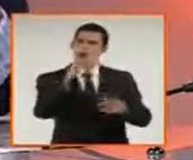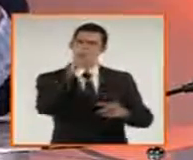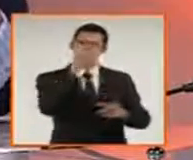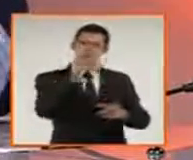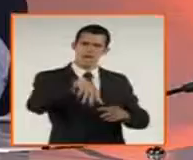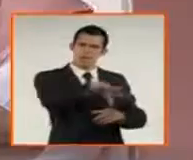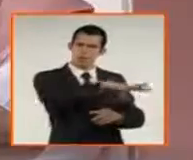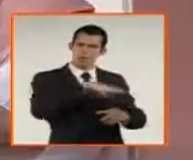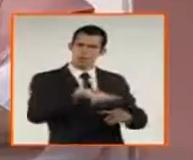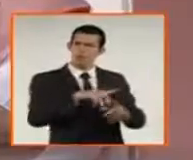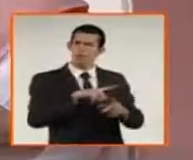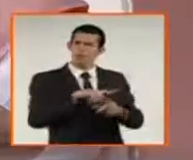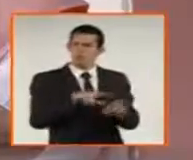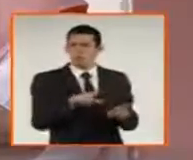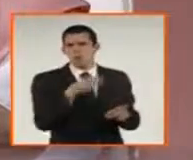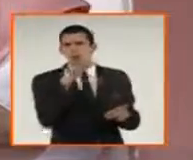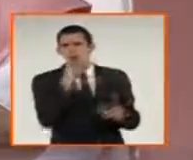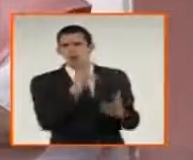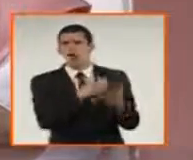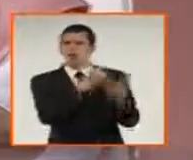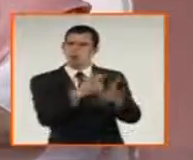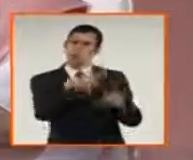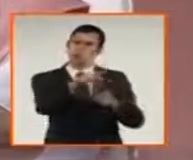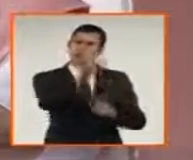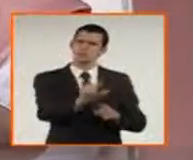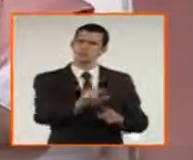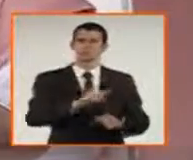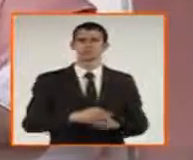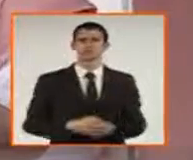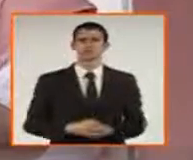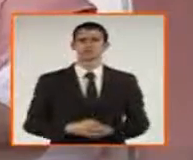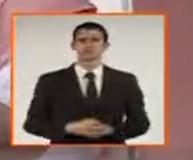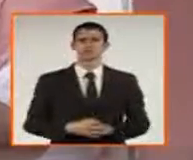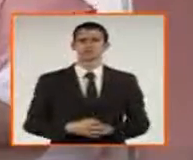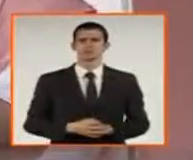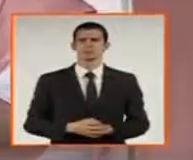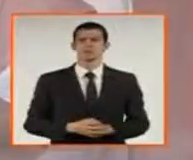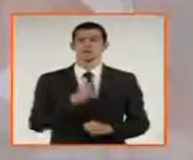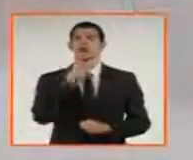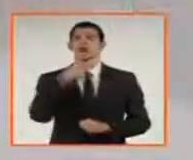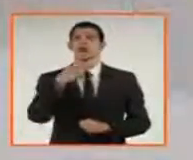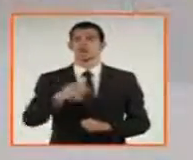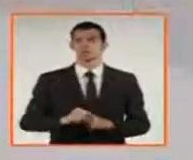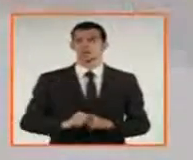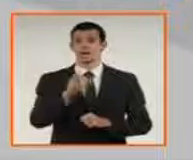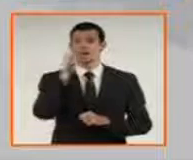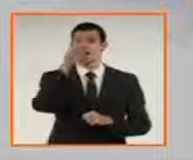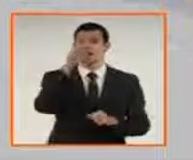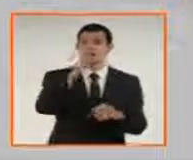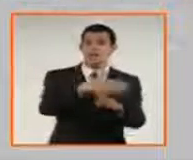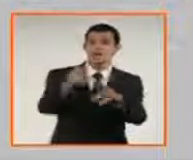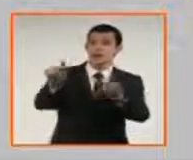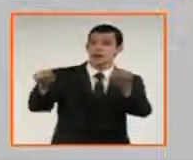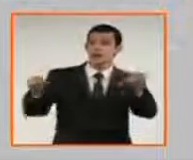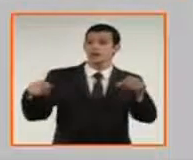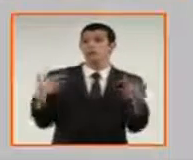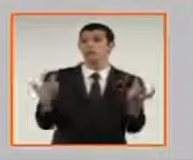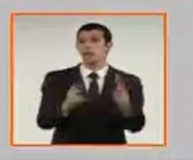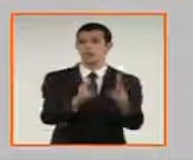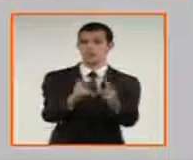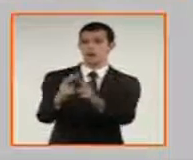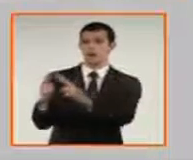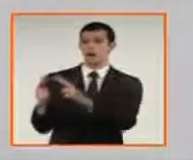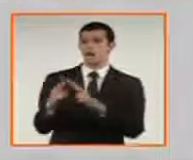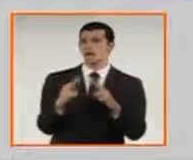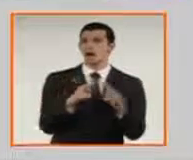dúos, casi siempre formados por juristas que ya manejan el contenido del código y están ahí